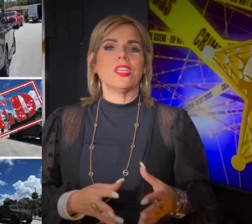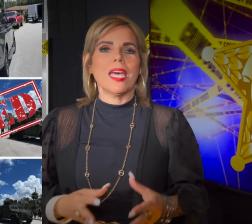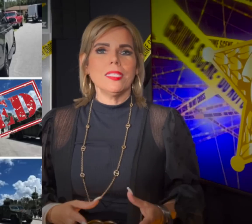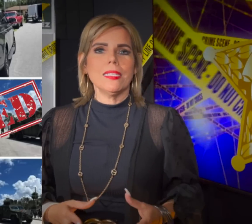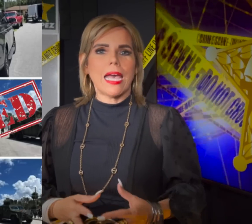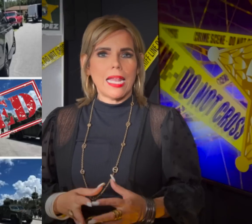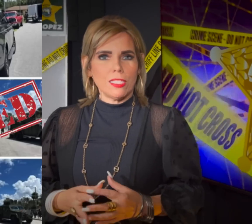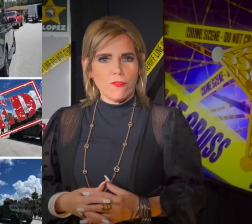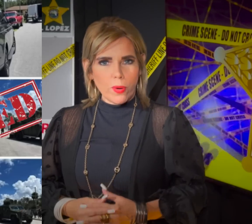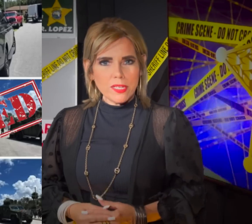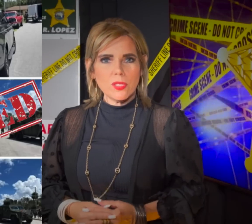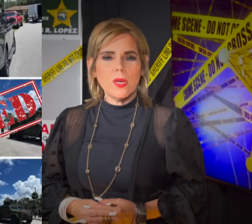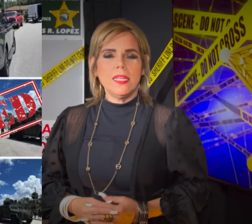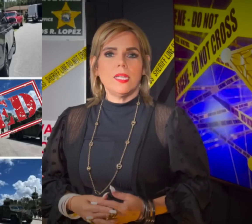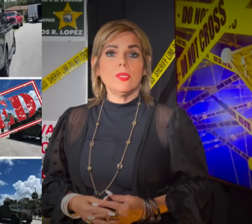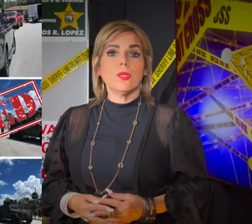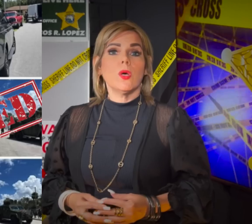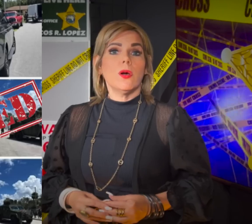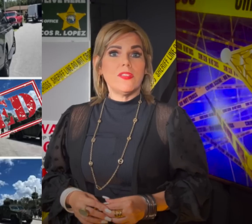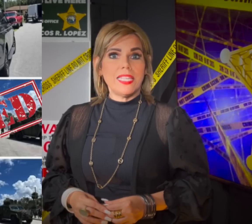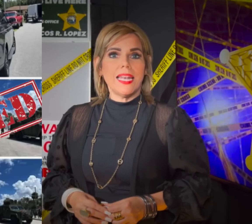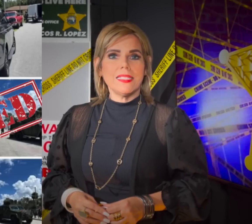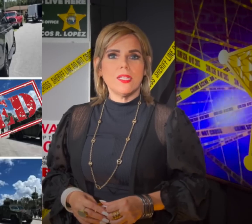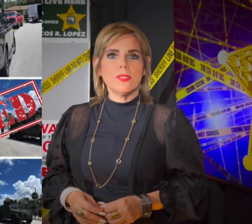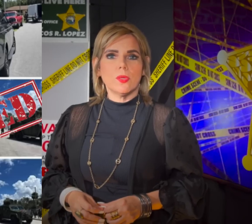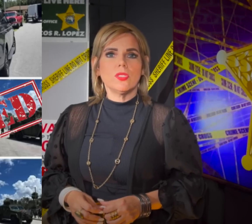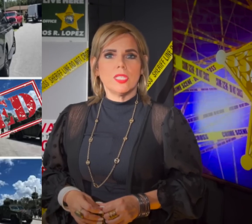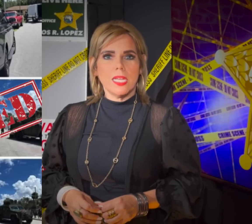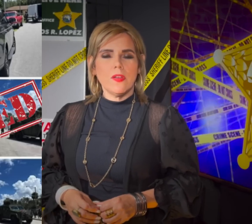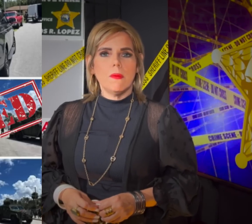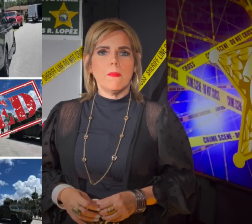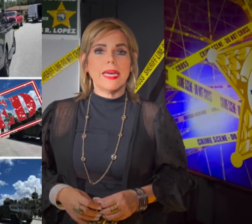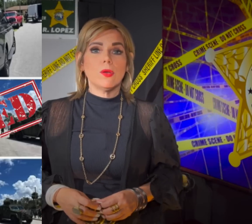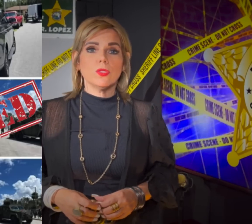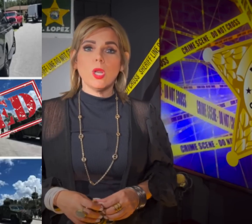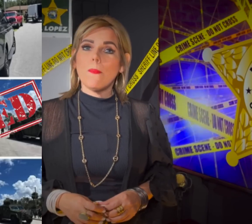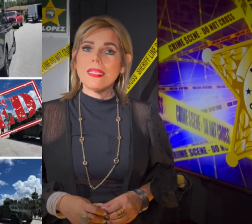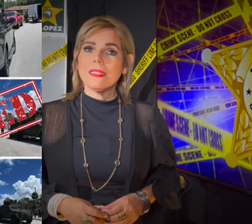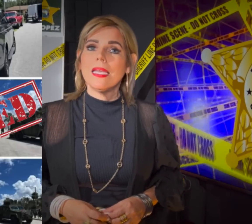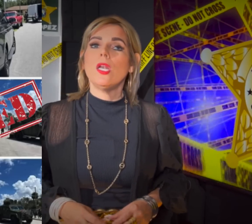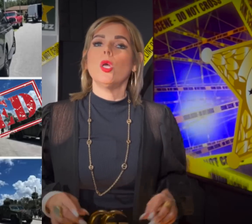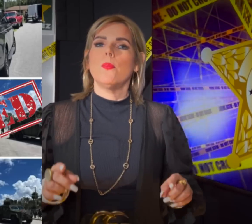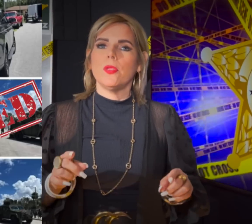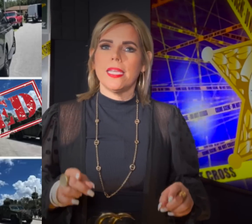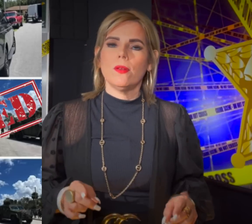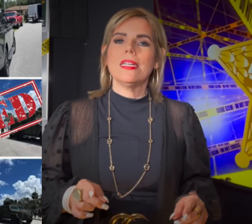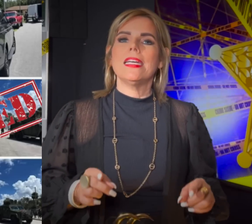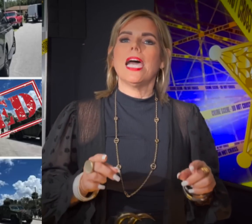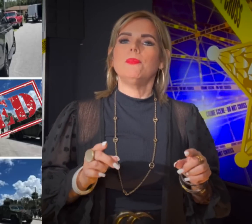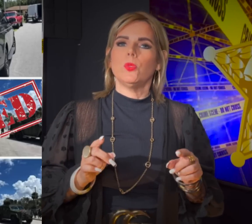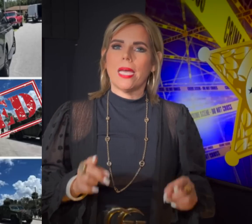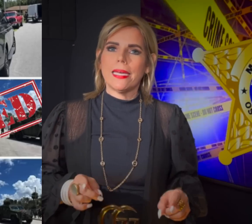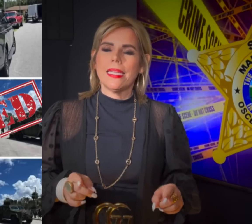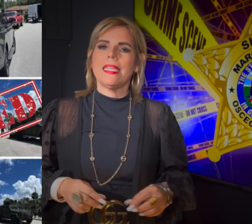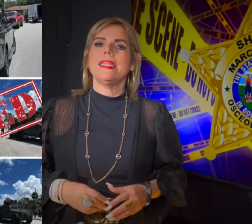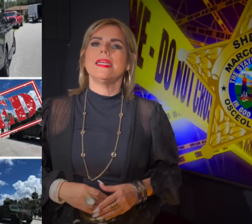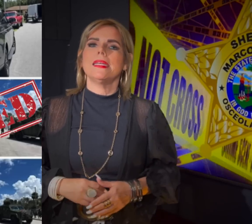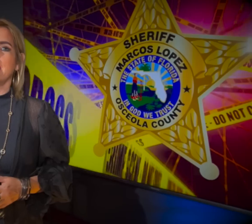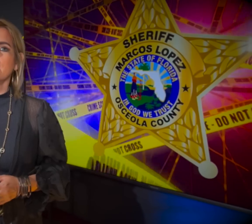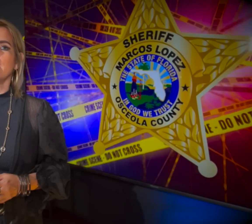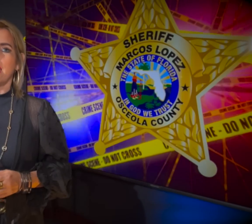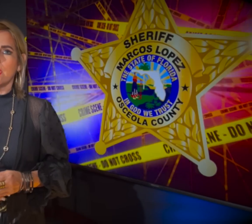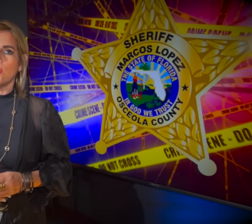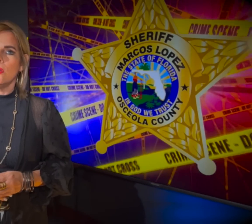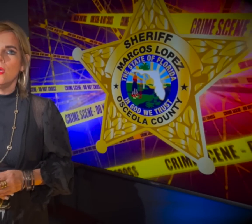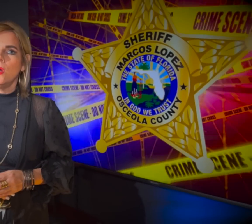Pues gracias al esfuerzo de nuestros oficiales y nuestro Sheriff Marcos López, lo pudieron capturar y